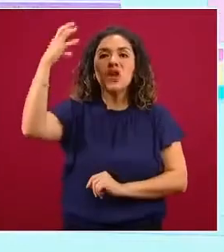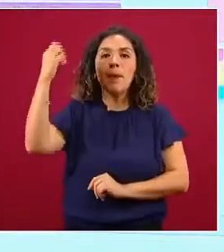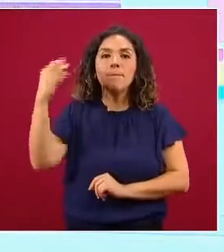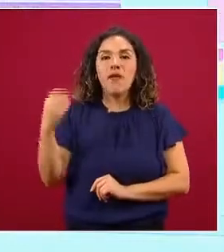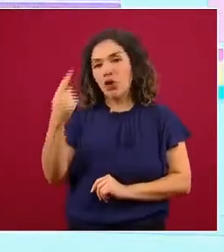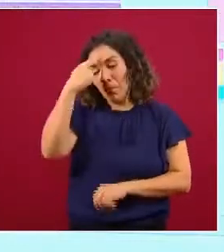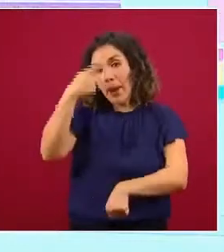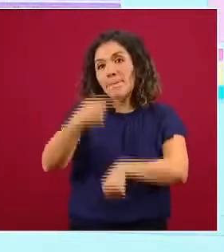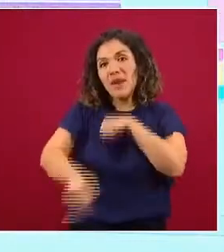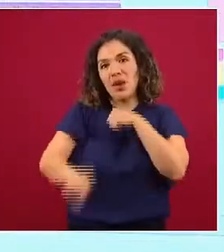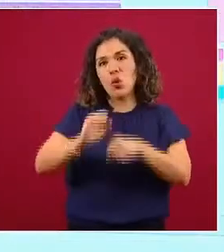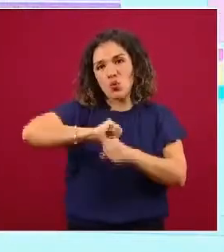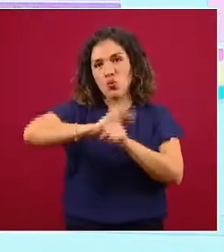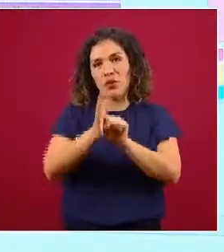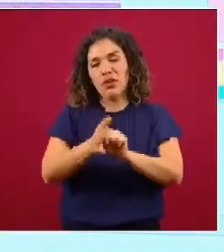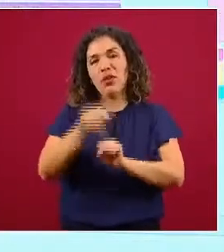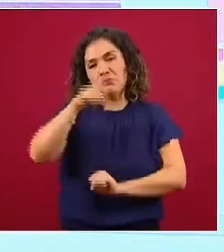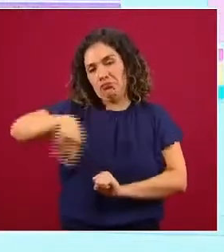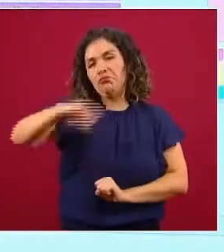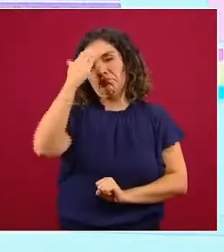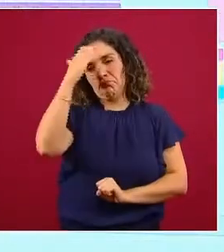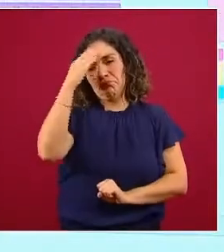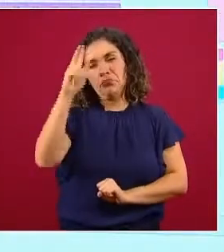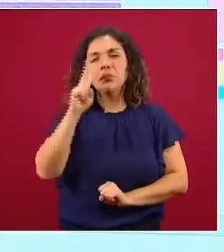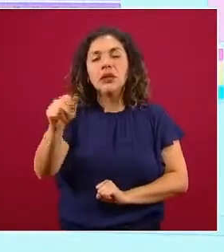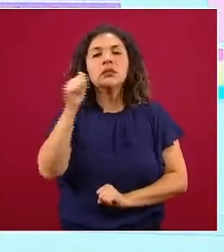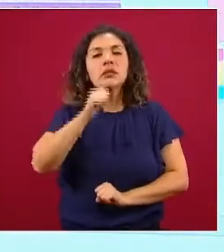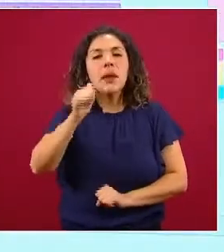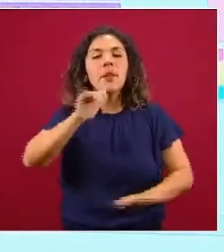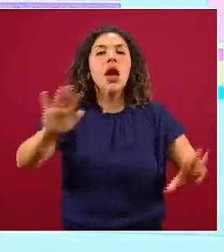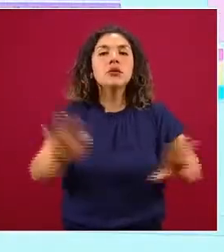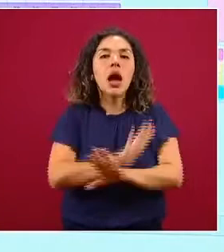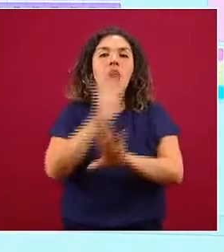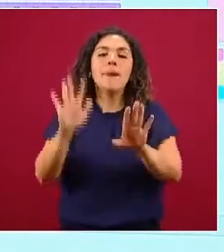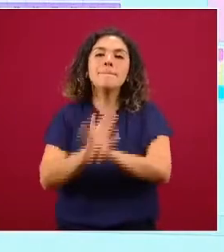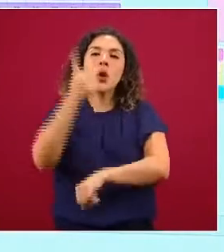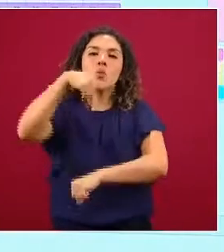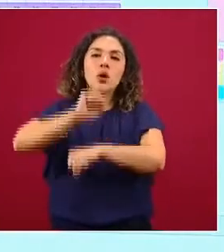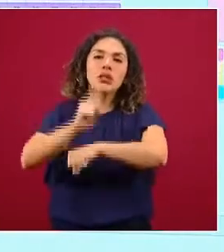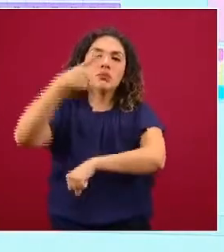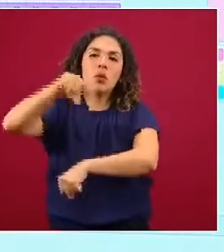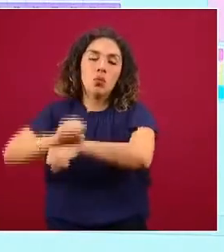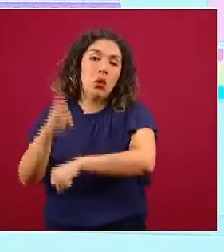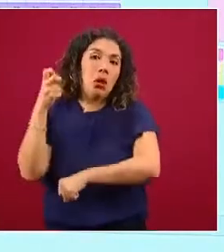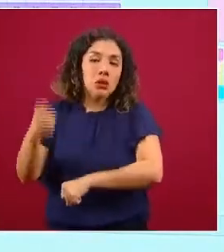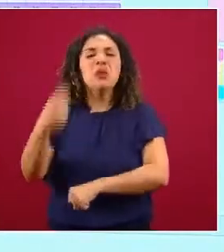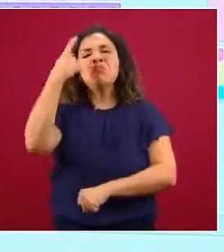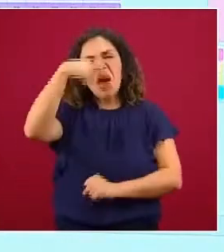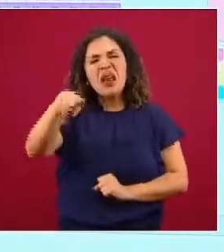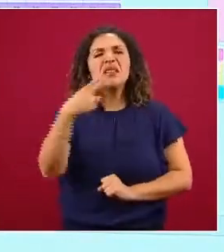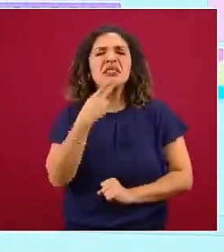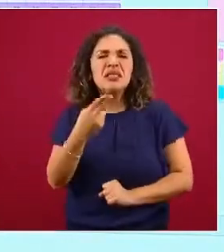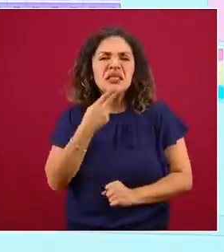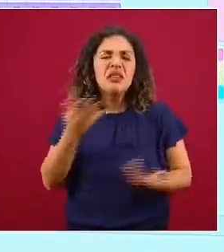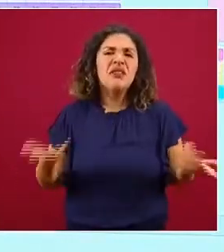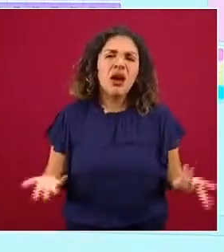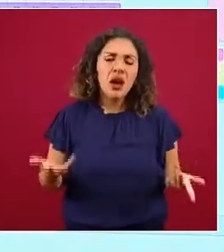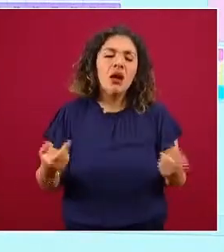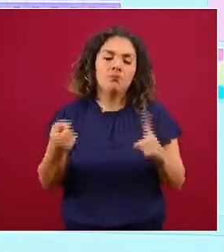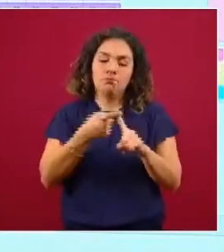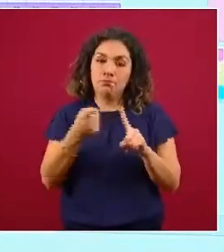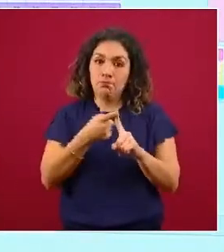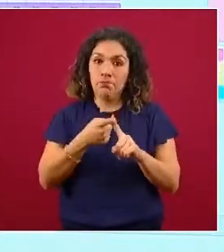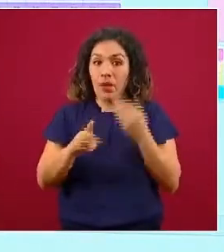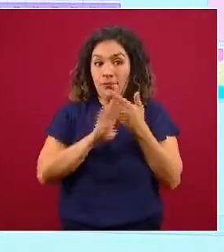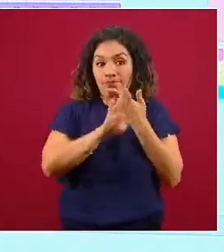riesgo COVID, que como ustedes saben se actualiza de manera semanal y tiene como objetivo, uno, prevenir